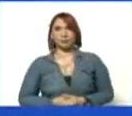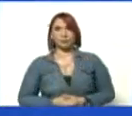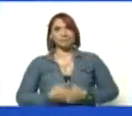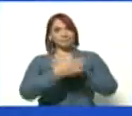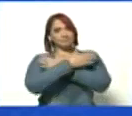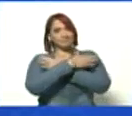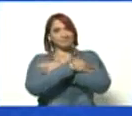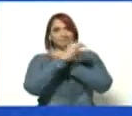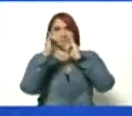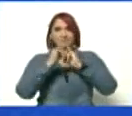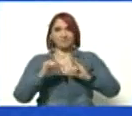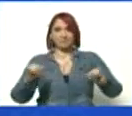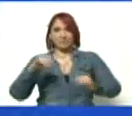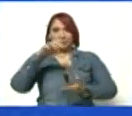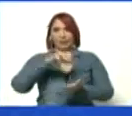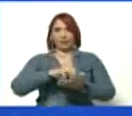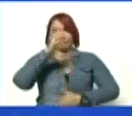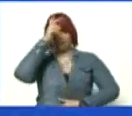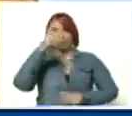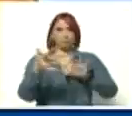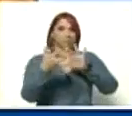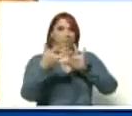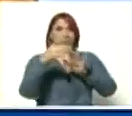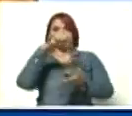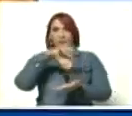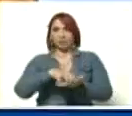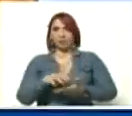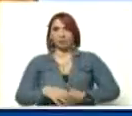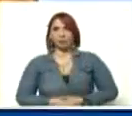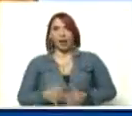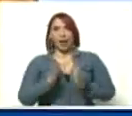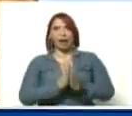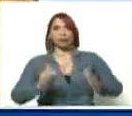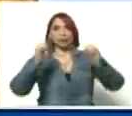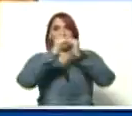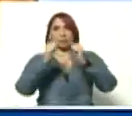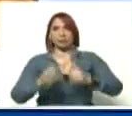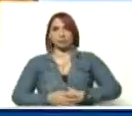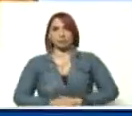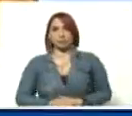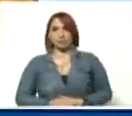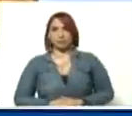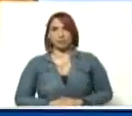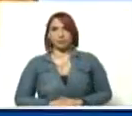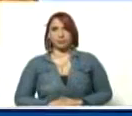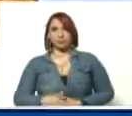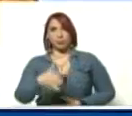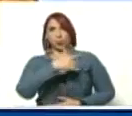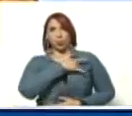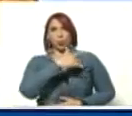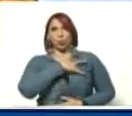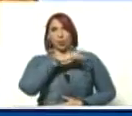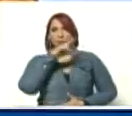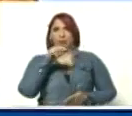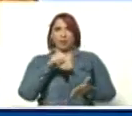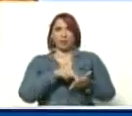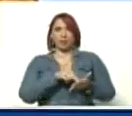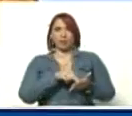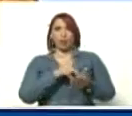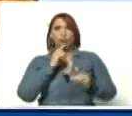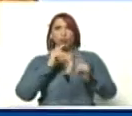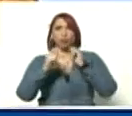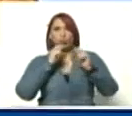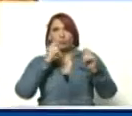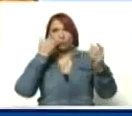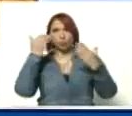felicitaciones, Falcón. Nos vamos ahora para el estado Anzoátegui. para la Universidad Nacional del Turismo,